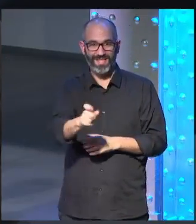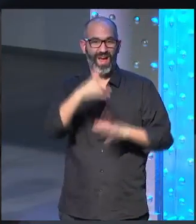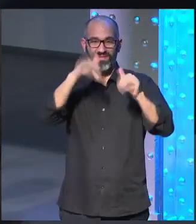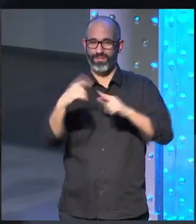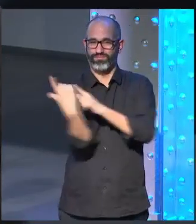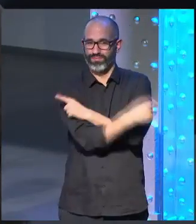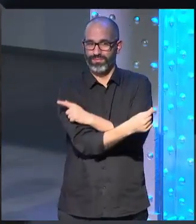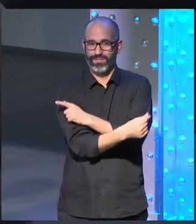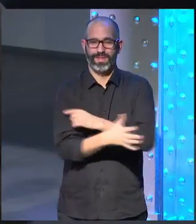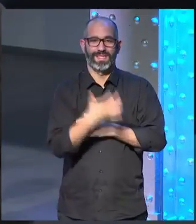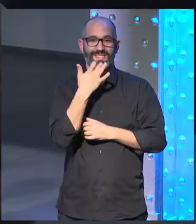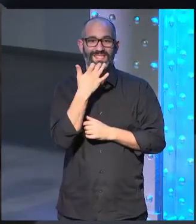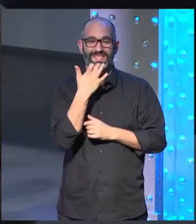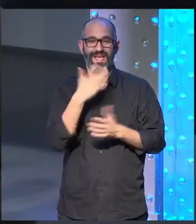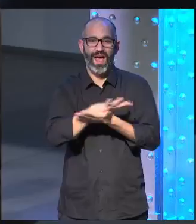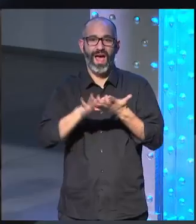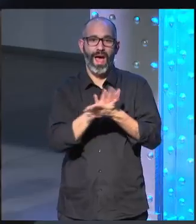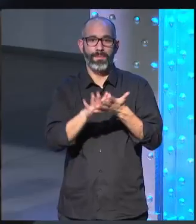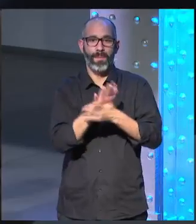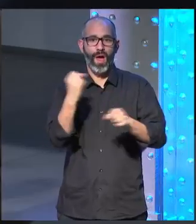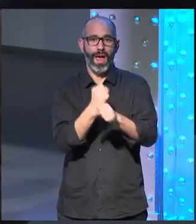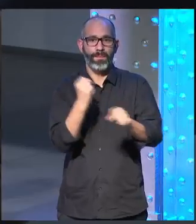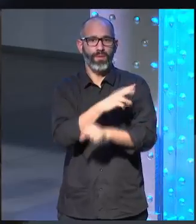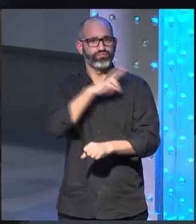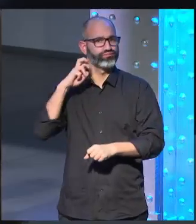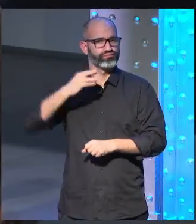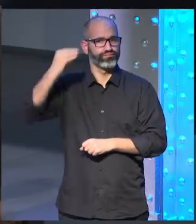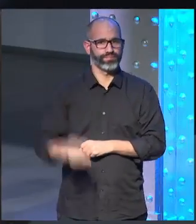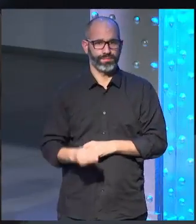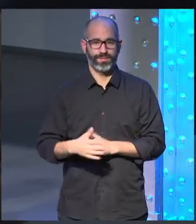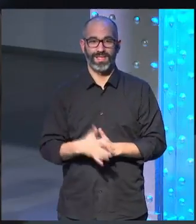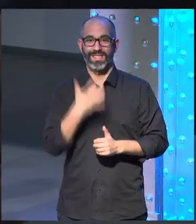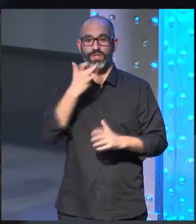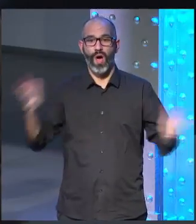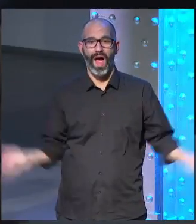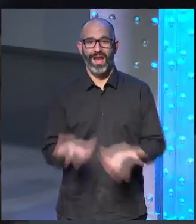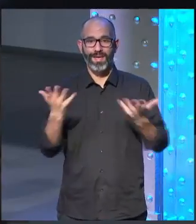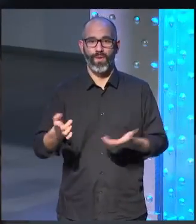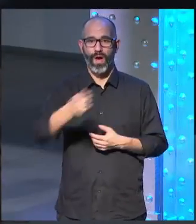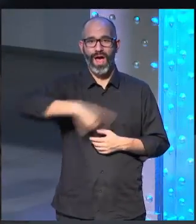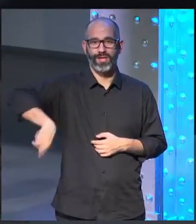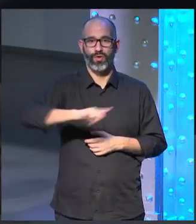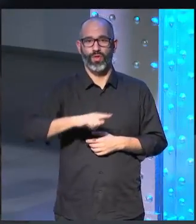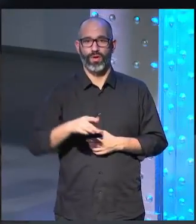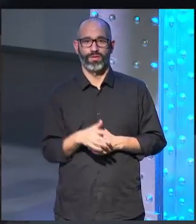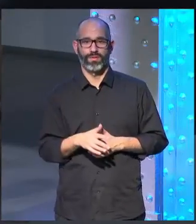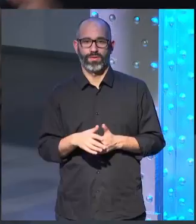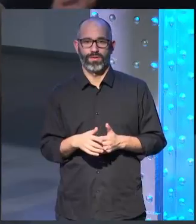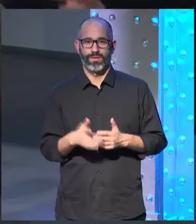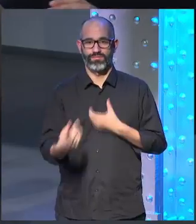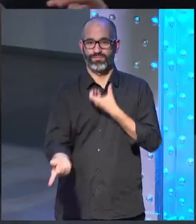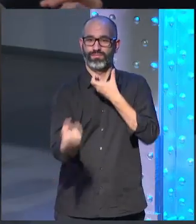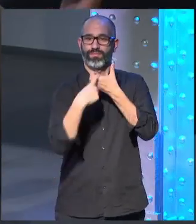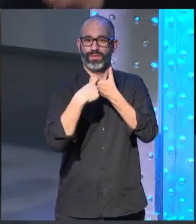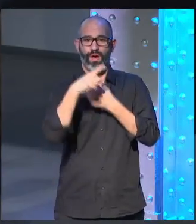está, ¿no? Sobre todo cuando estamos hablando de empleo cualificado. Y bueno, os animo de paso a que me